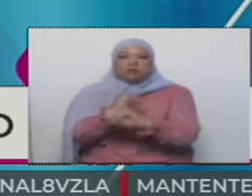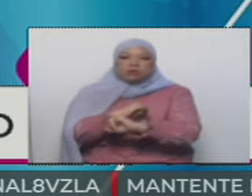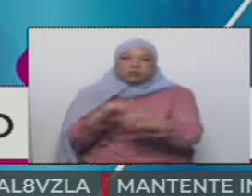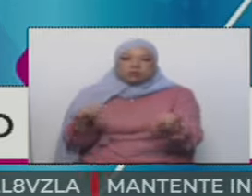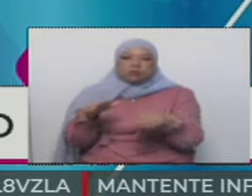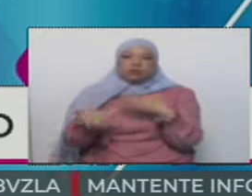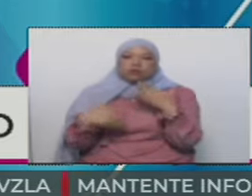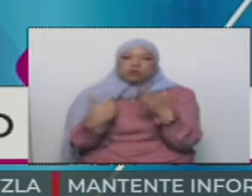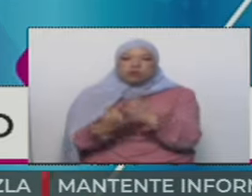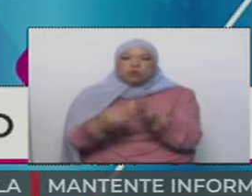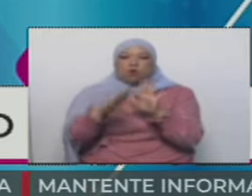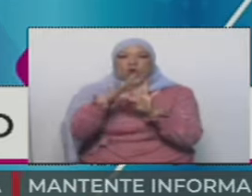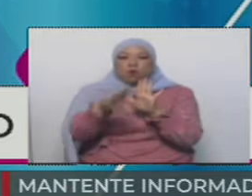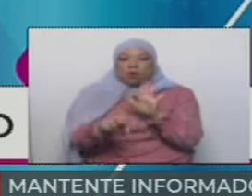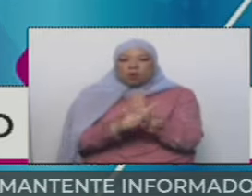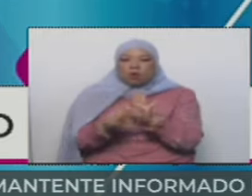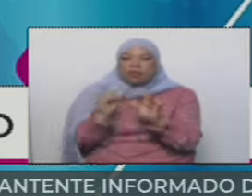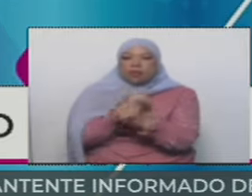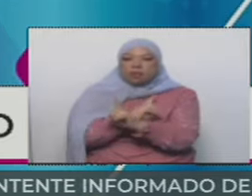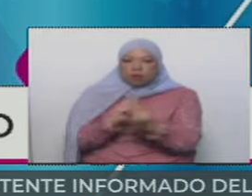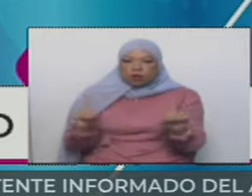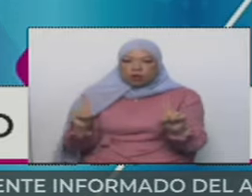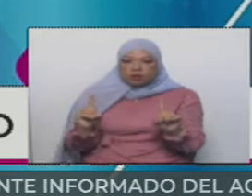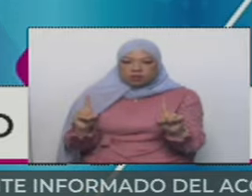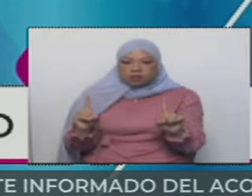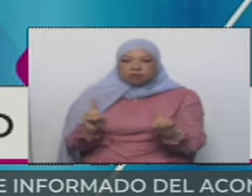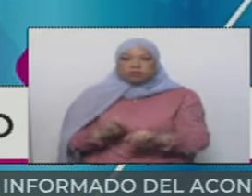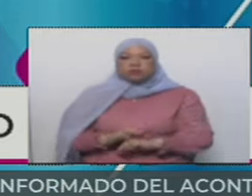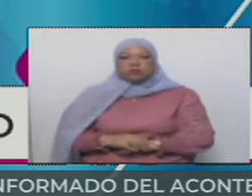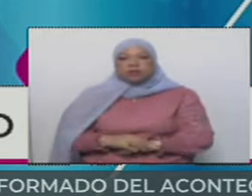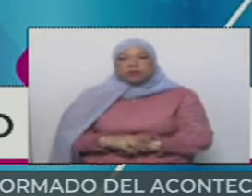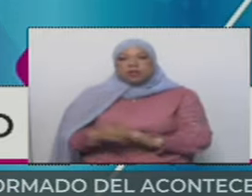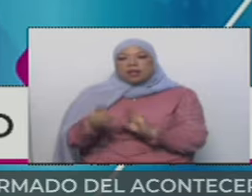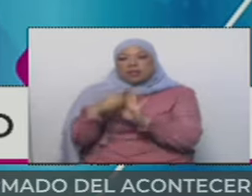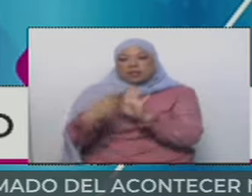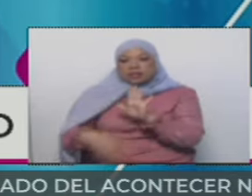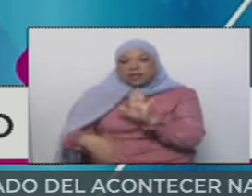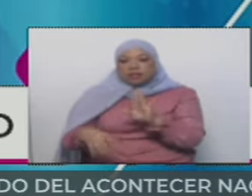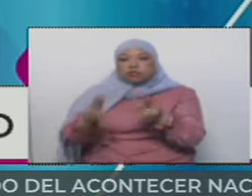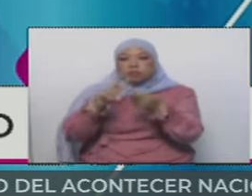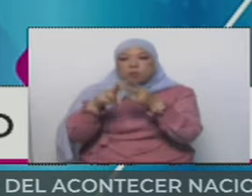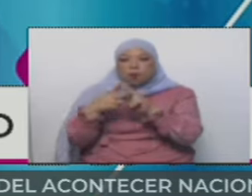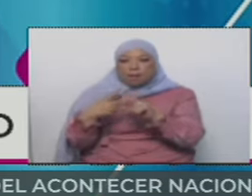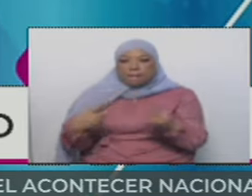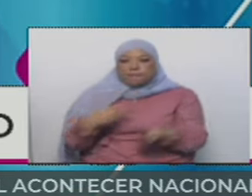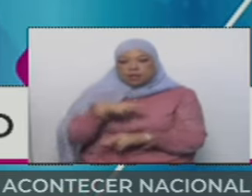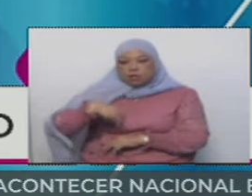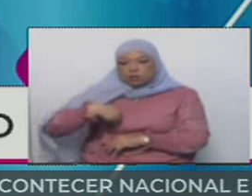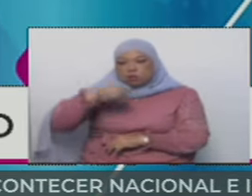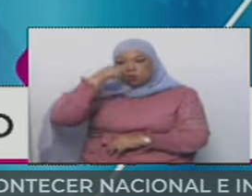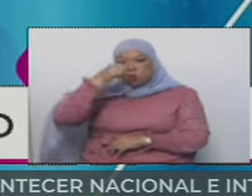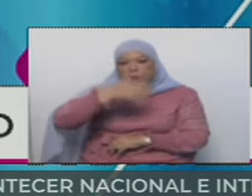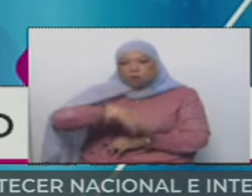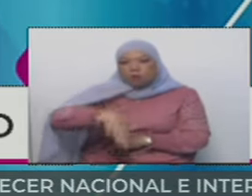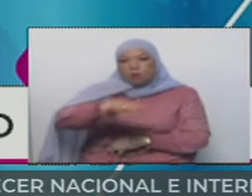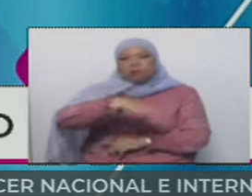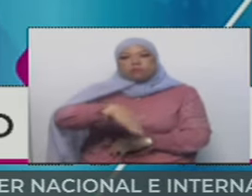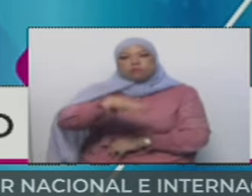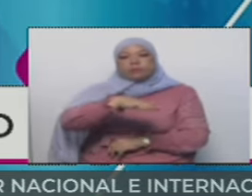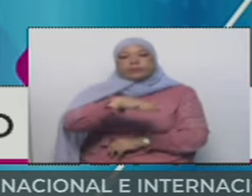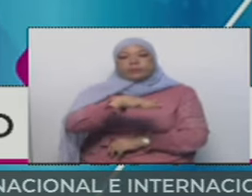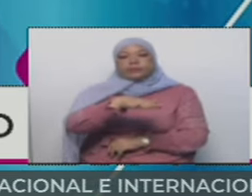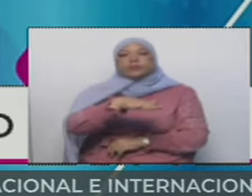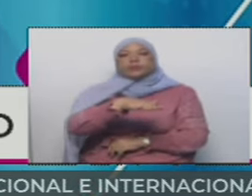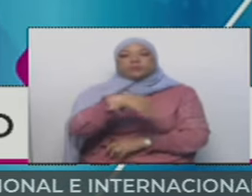independencia, la constitución, la democracia y el derecho a la paz de nuestro pueblo.